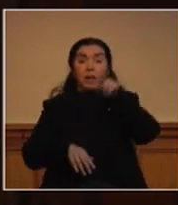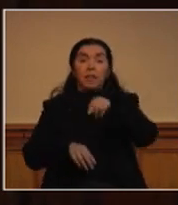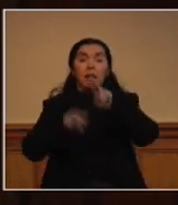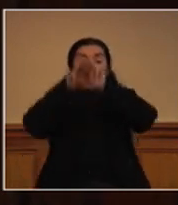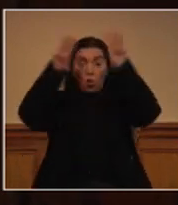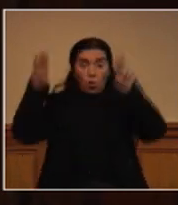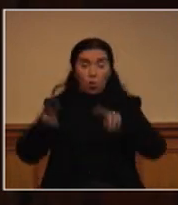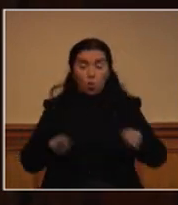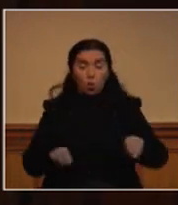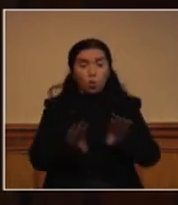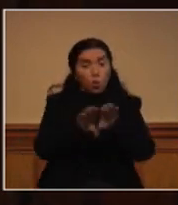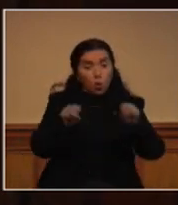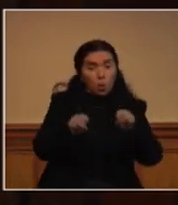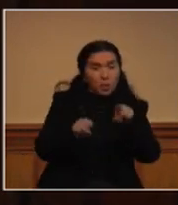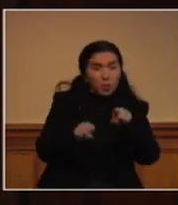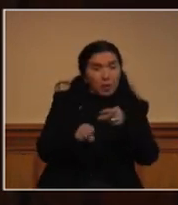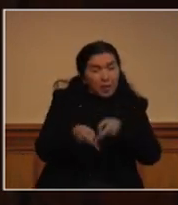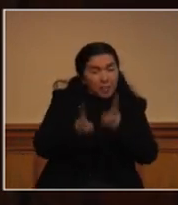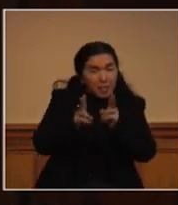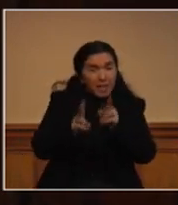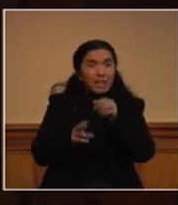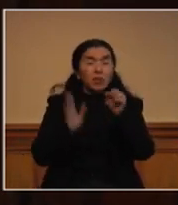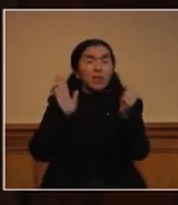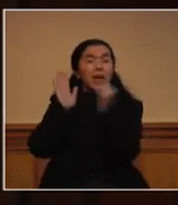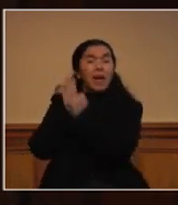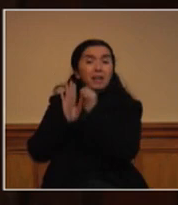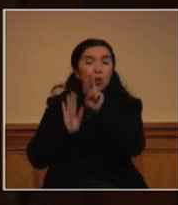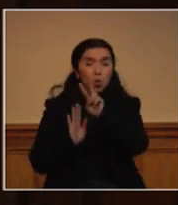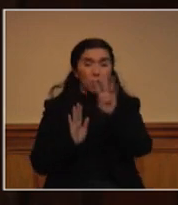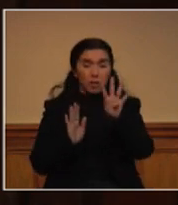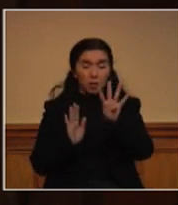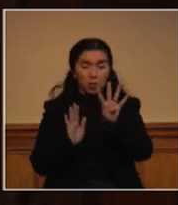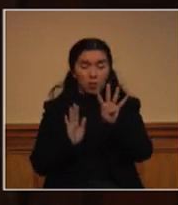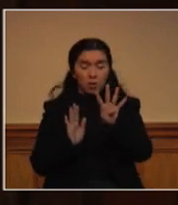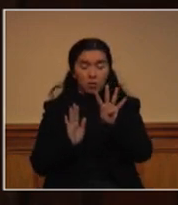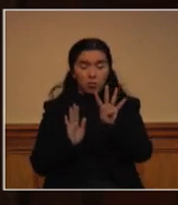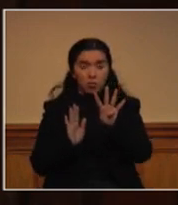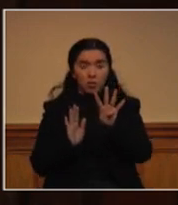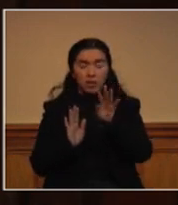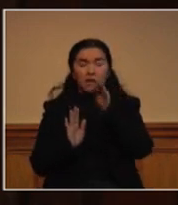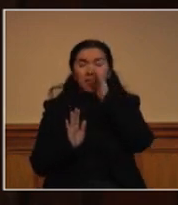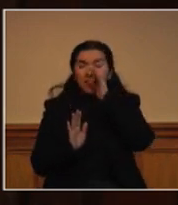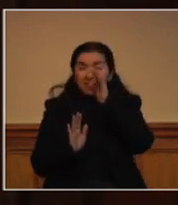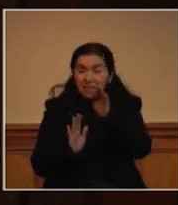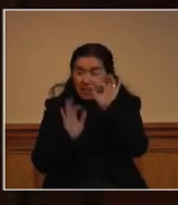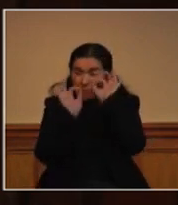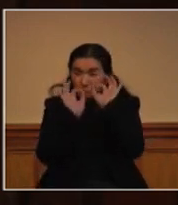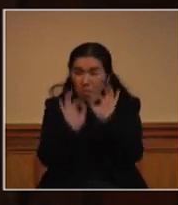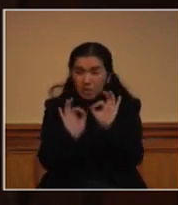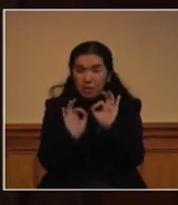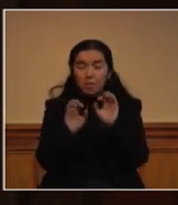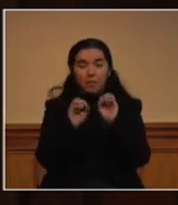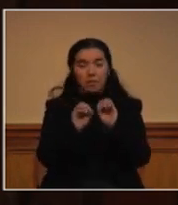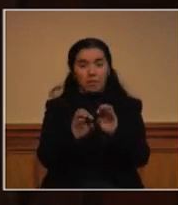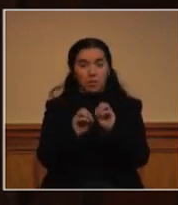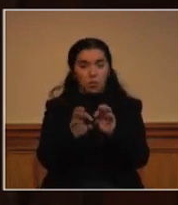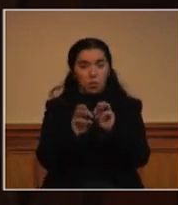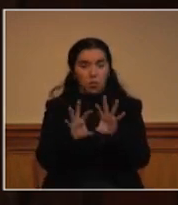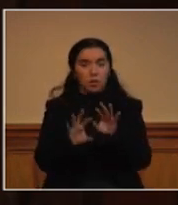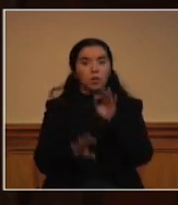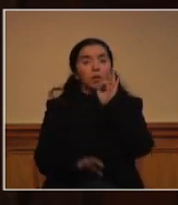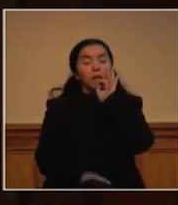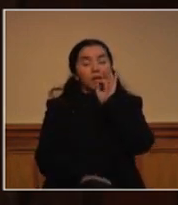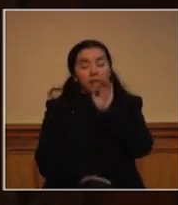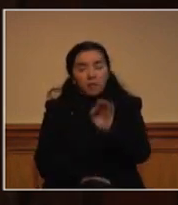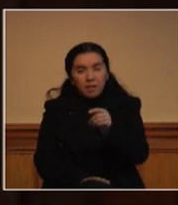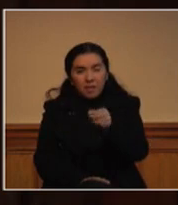la Convención sobre los Derechos, en el artículo 24, se dedica especialmente a la educación, haciendo